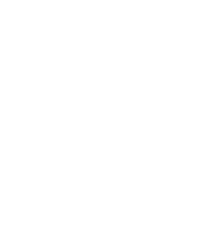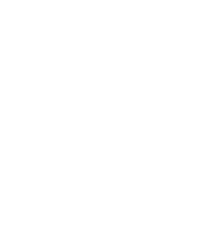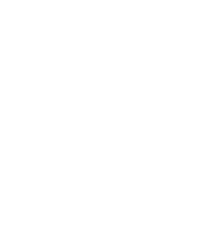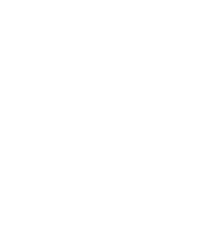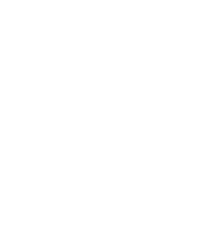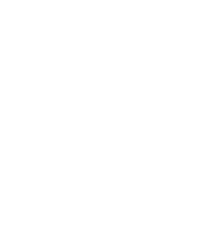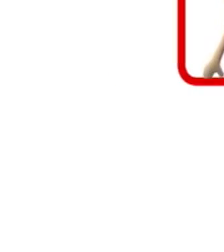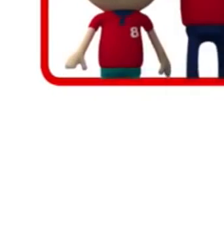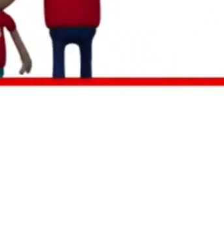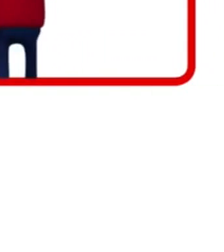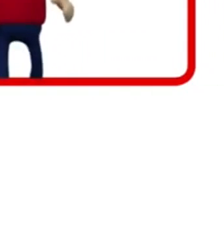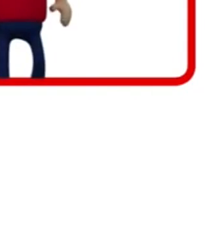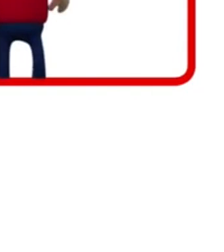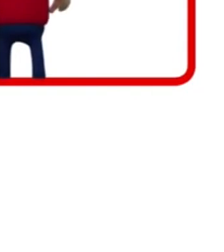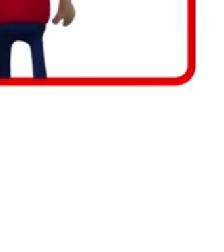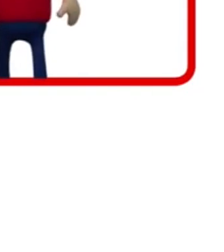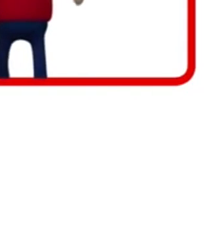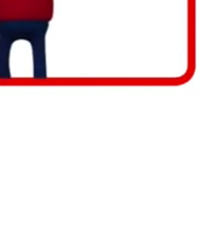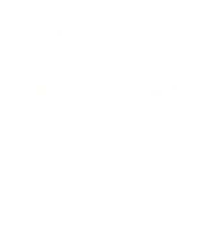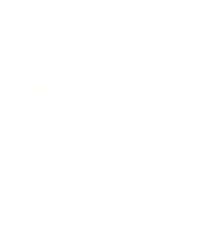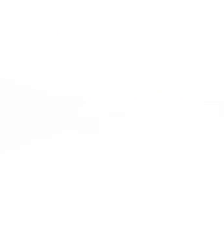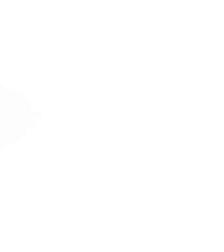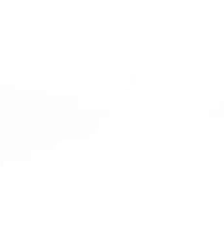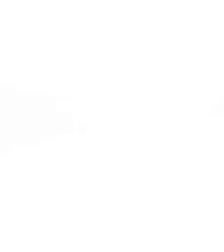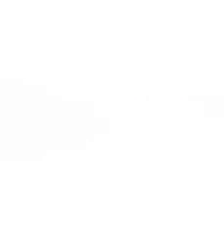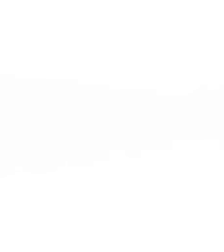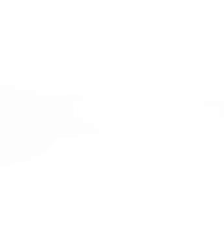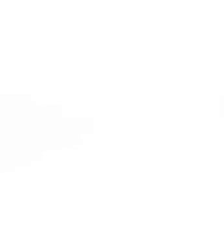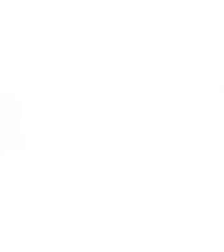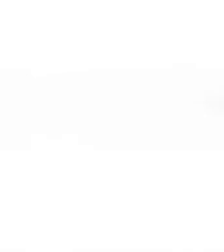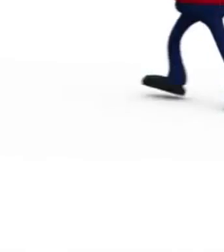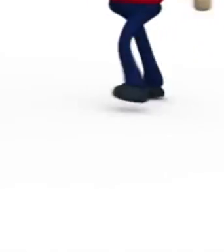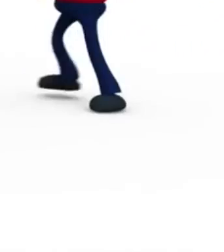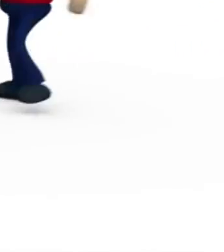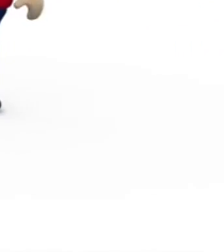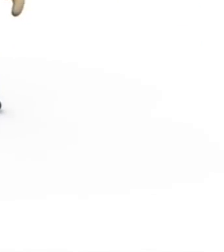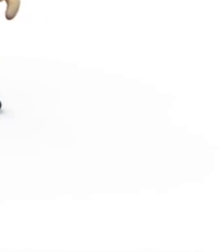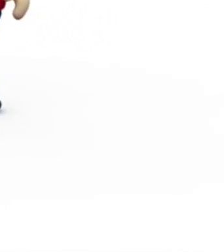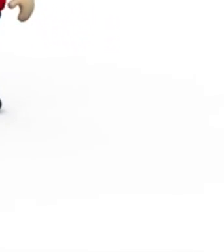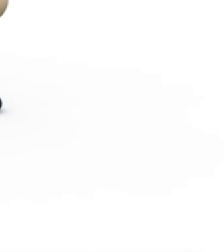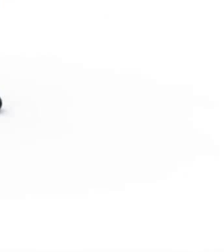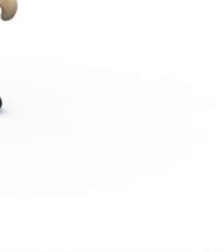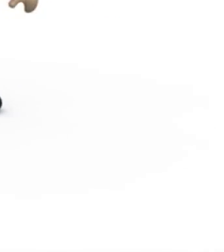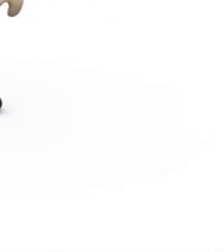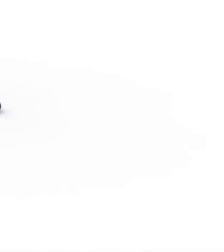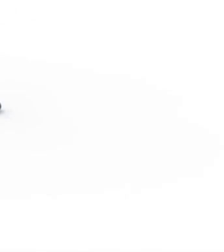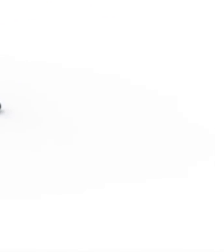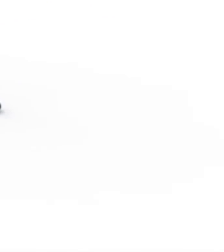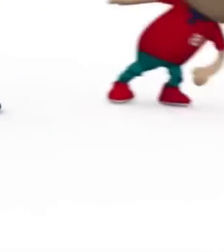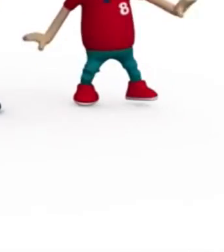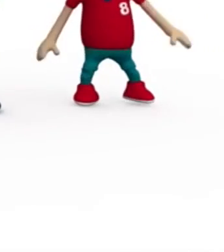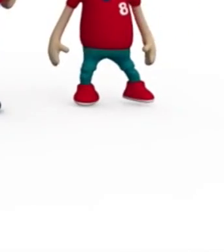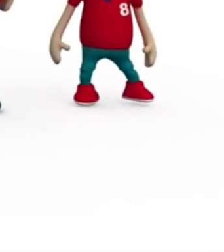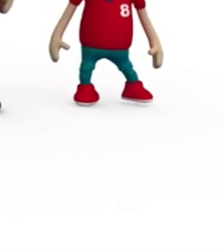Brazo, cara y habla raro, son síntomas claros de un ataque